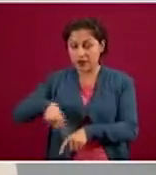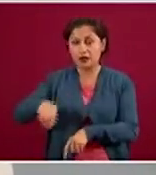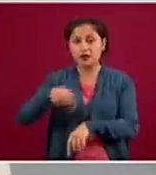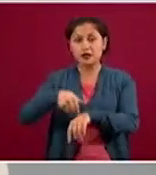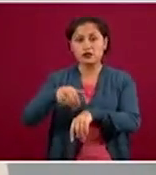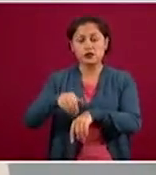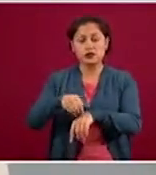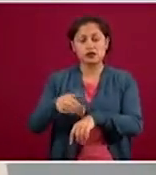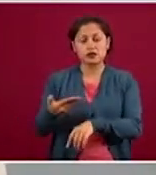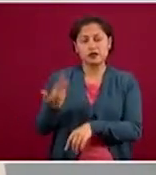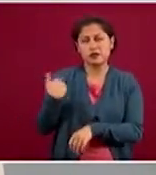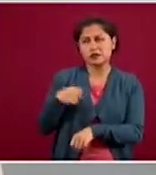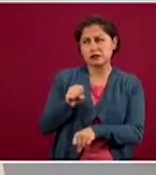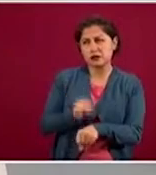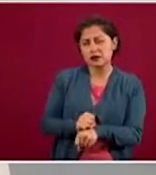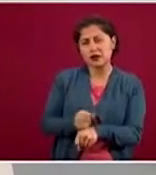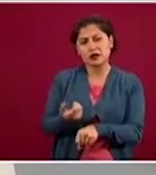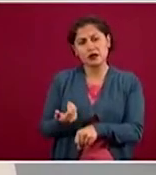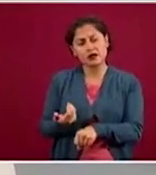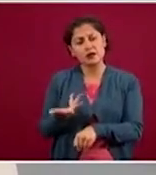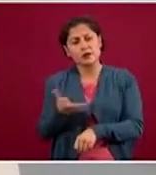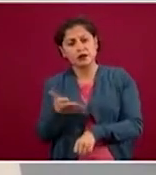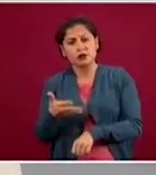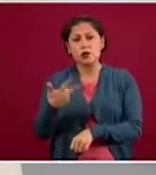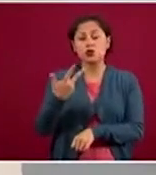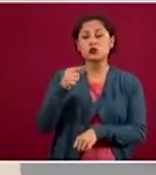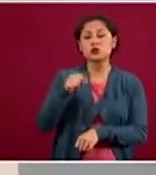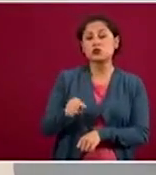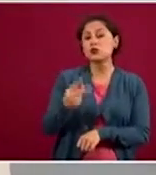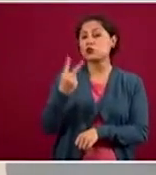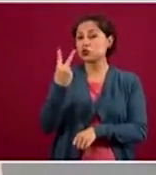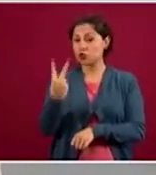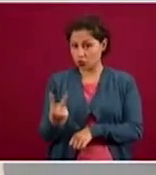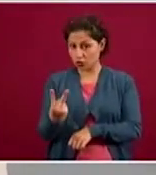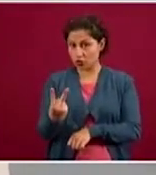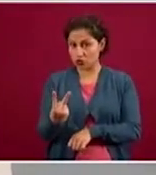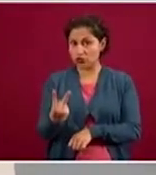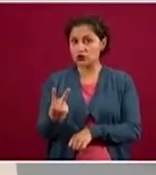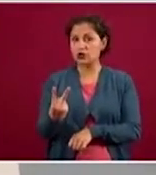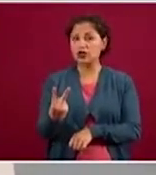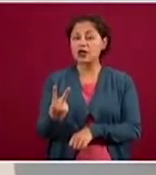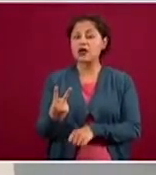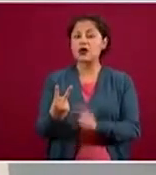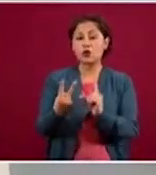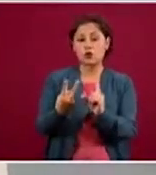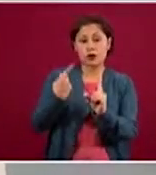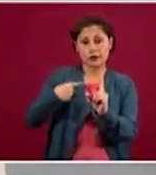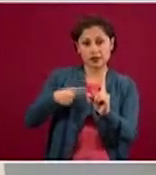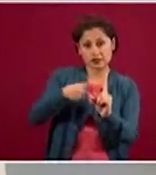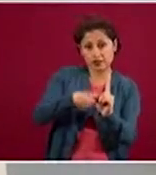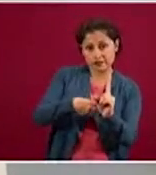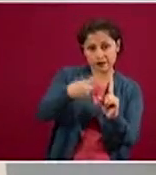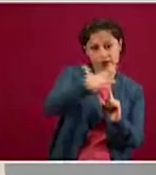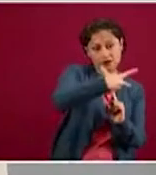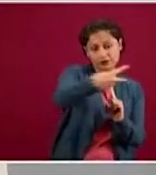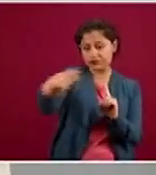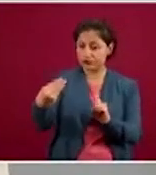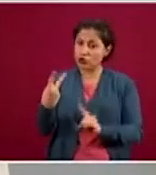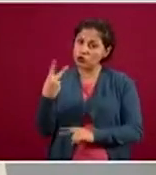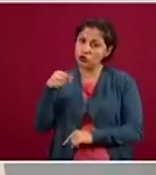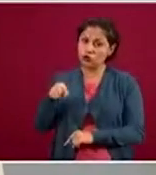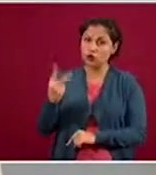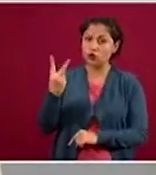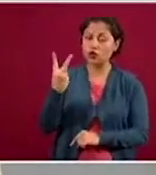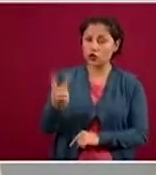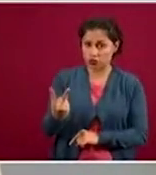eran gruesamente 8.2 casos por cada caso identificado. Esto va a ir cambiando. Cada semana